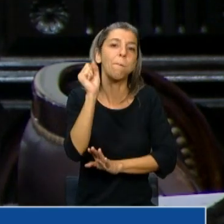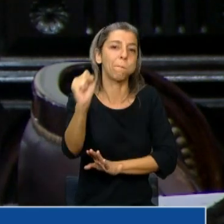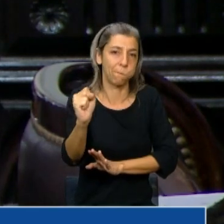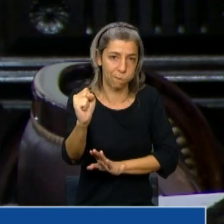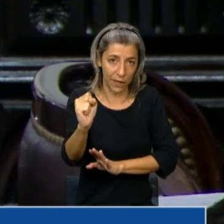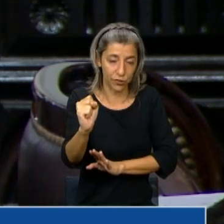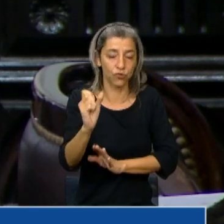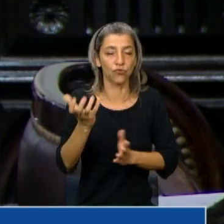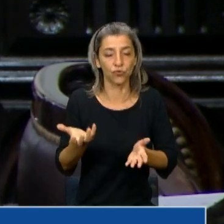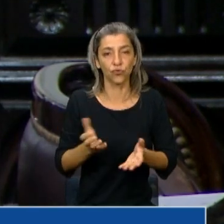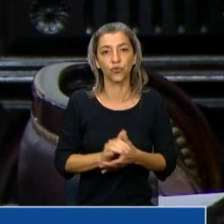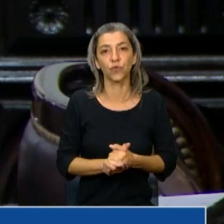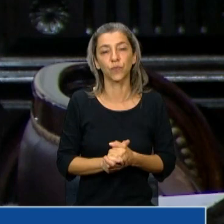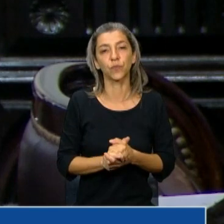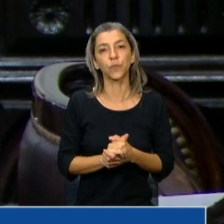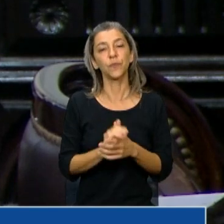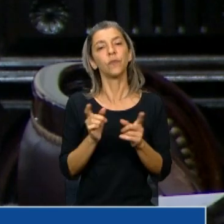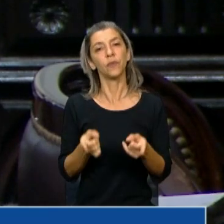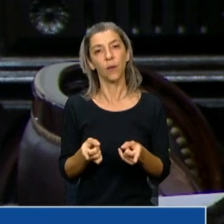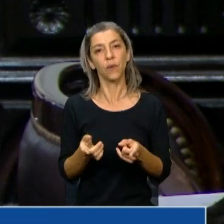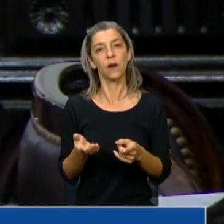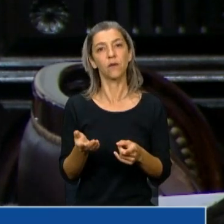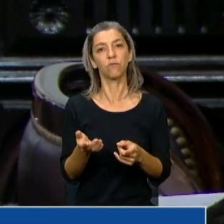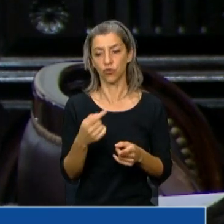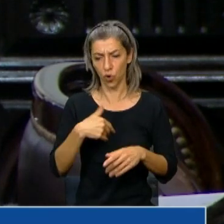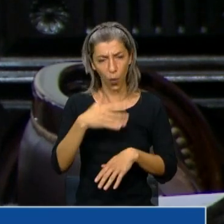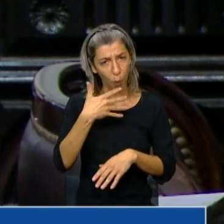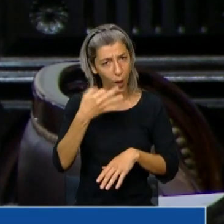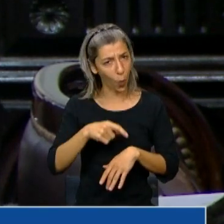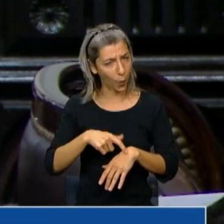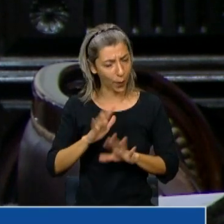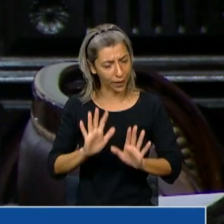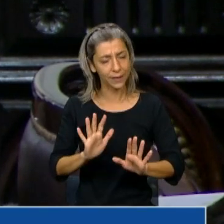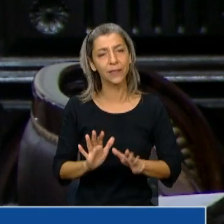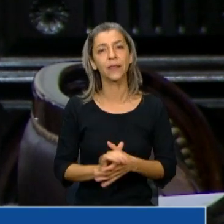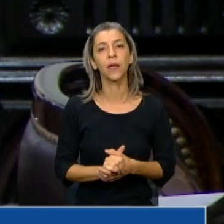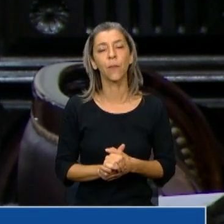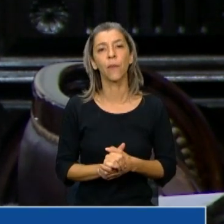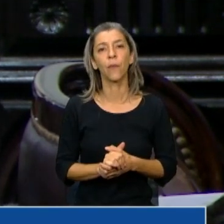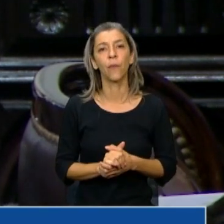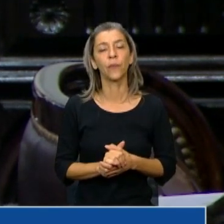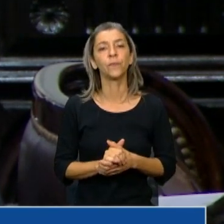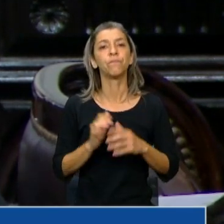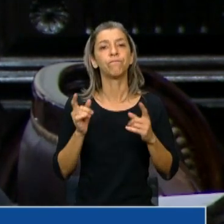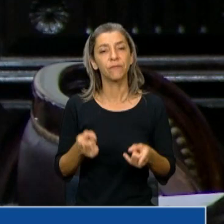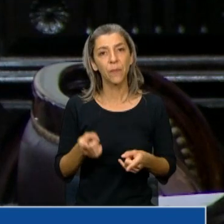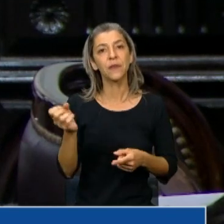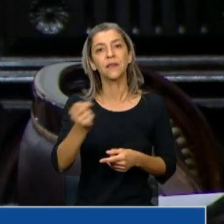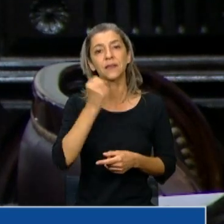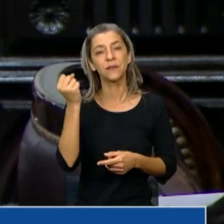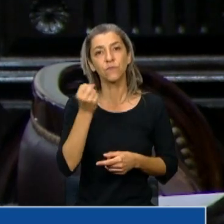fiscales, presidente, y como prometí voy a cumplir el tiempo, y los incentivos fiscales que